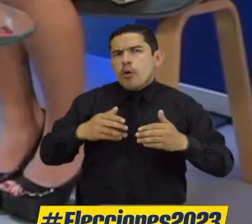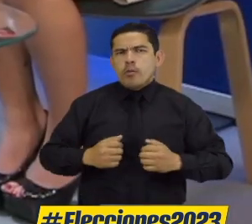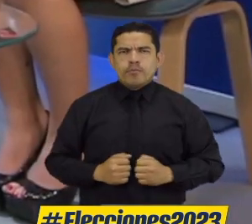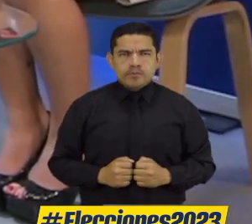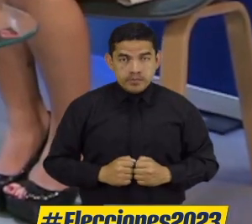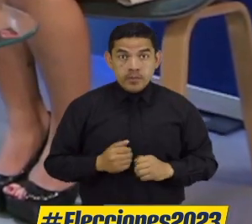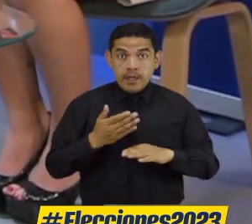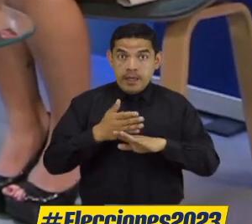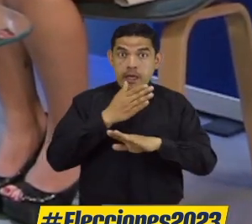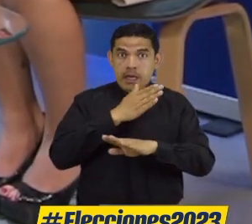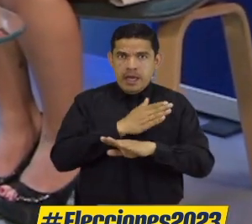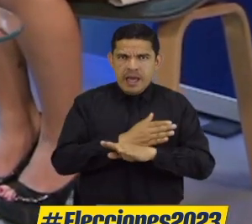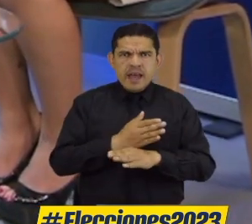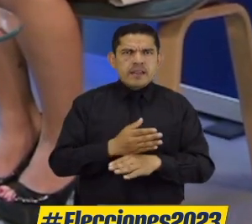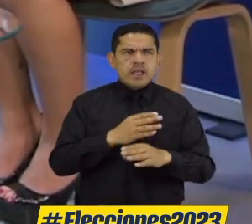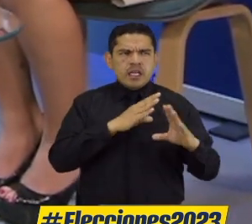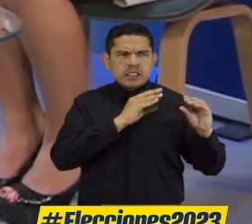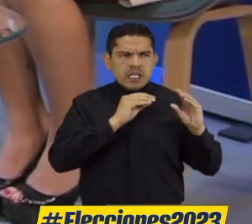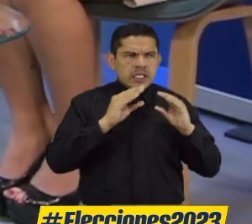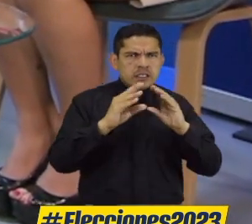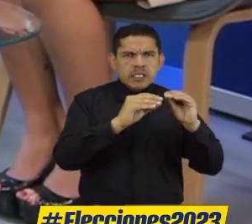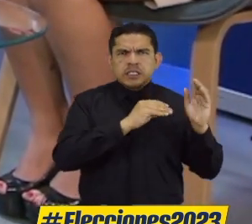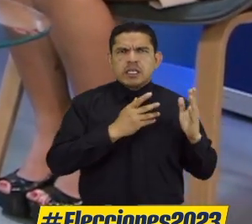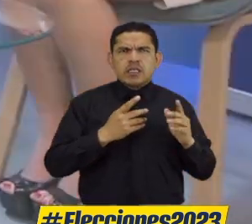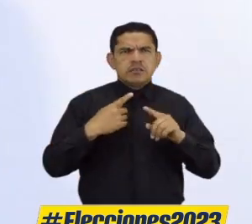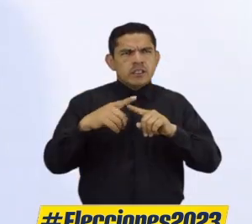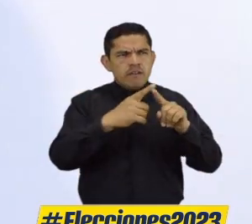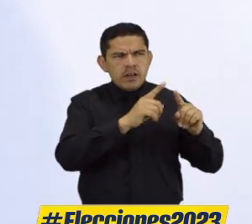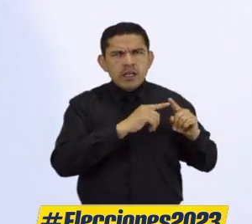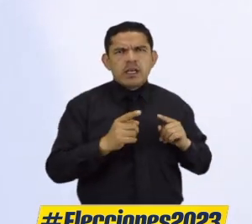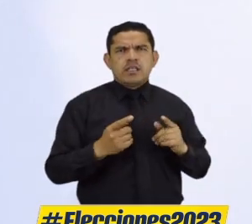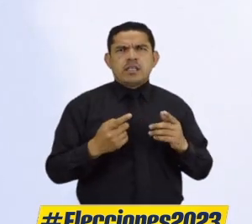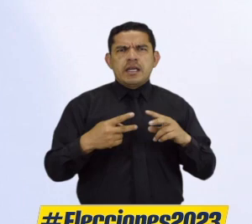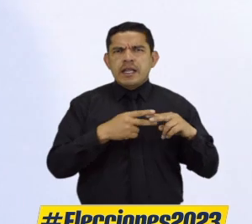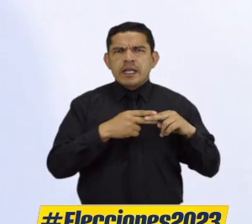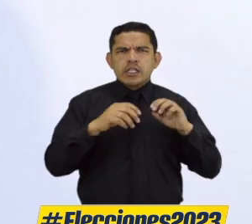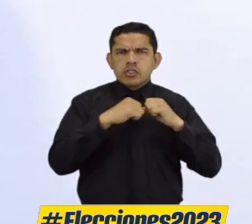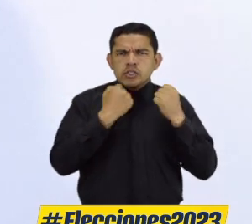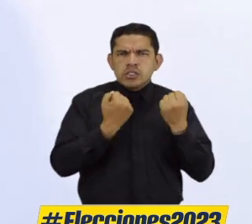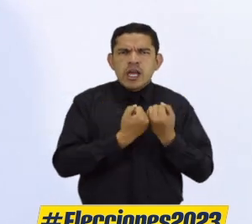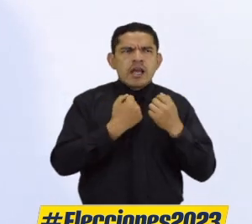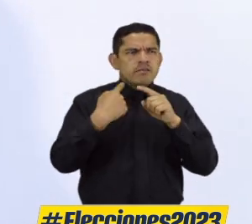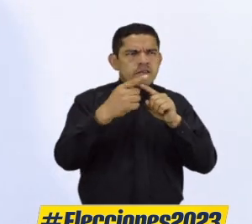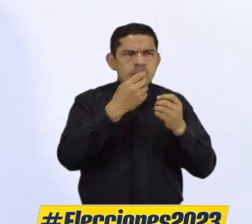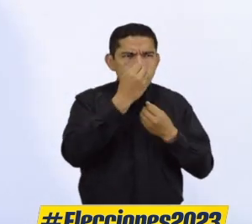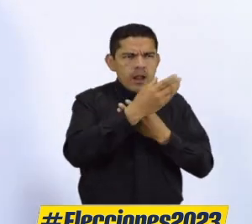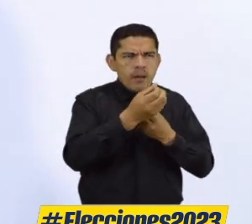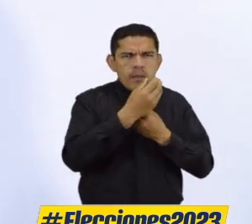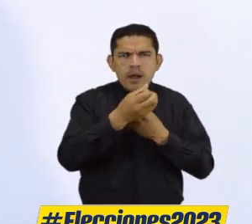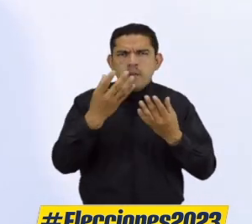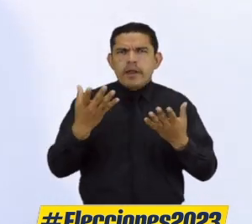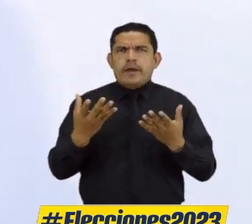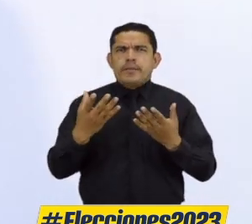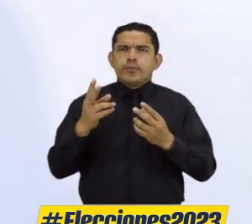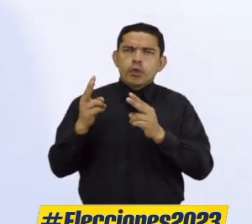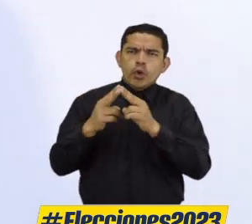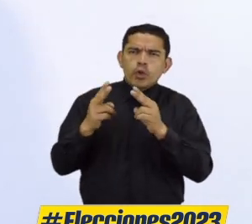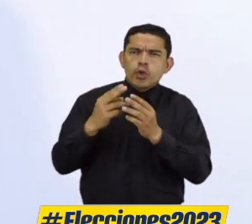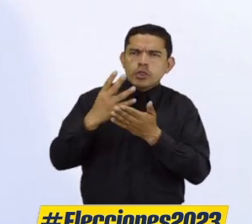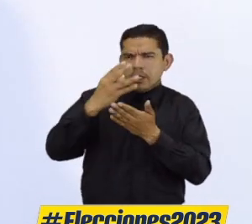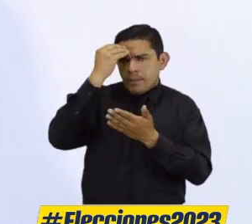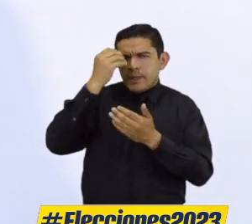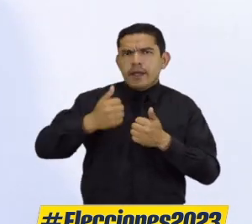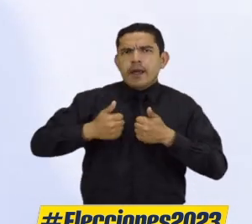un momento donde la desinformación y las redes juegan un papel fundamental sobre conocer al candidato y sus